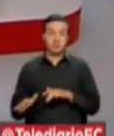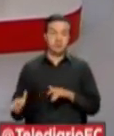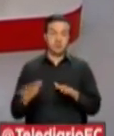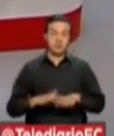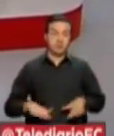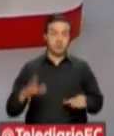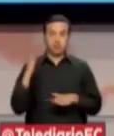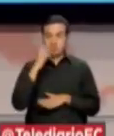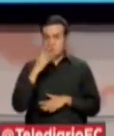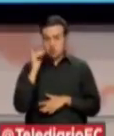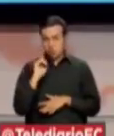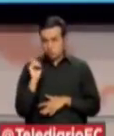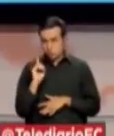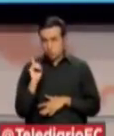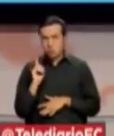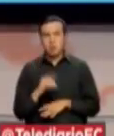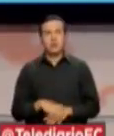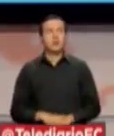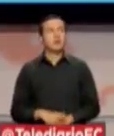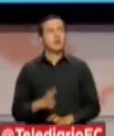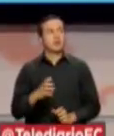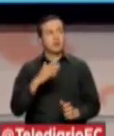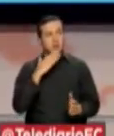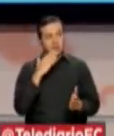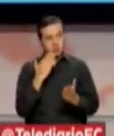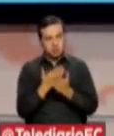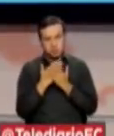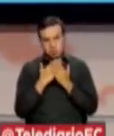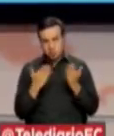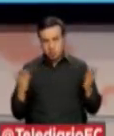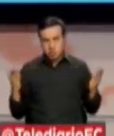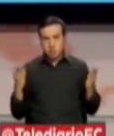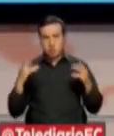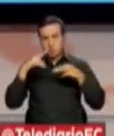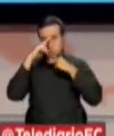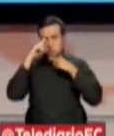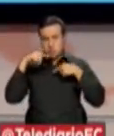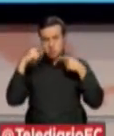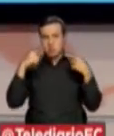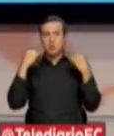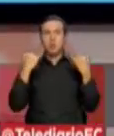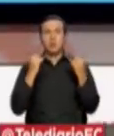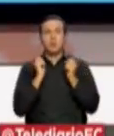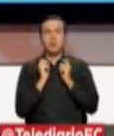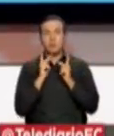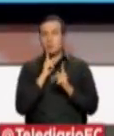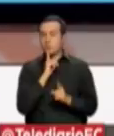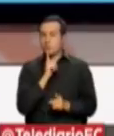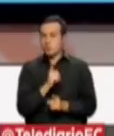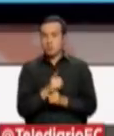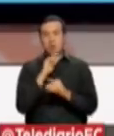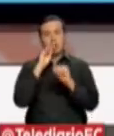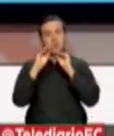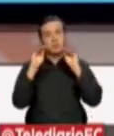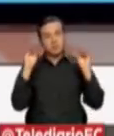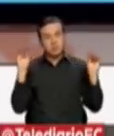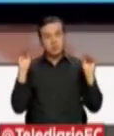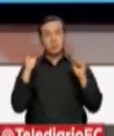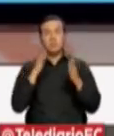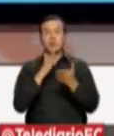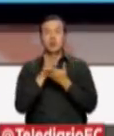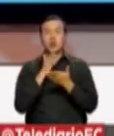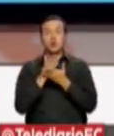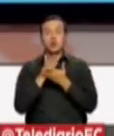provincia buenos días eduardo yo quiero agradecerle a usted y a telediario esta es una oportunidad y la que están dando los medios